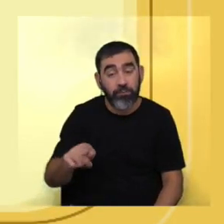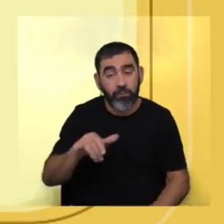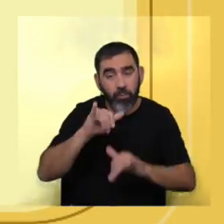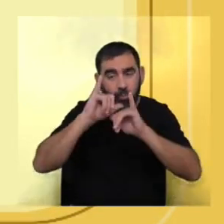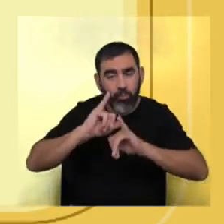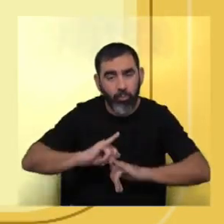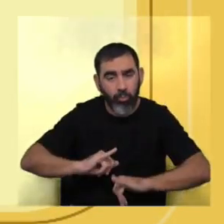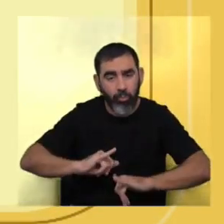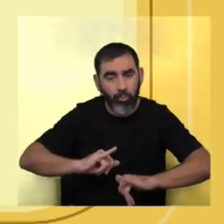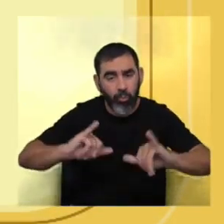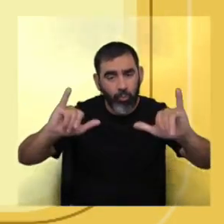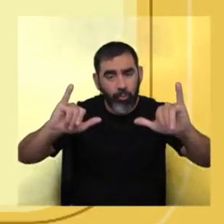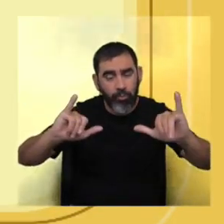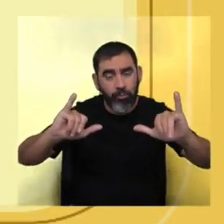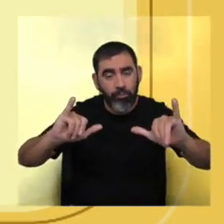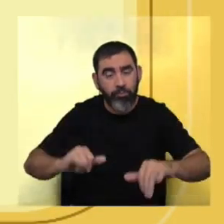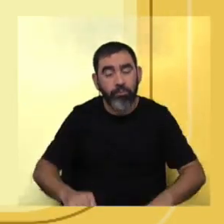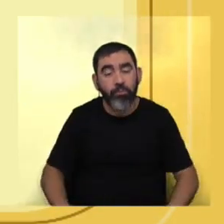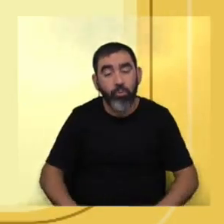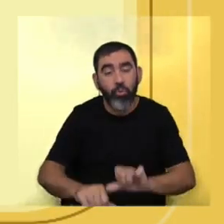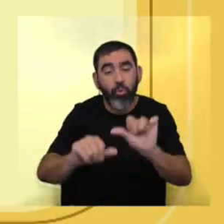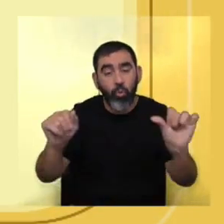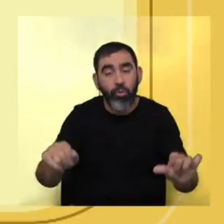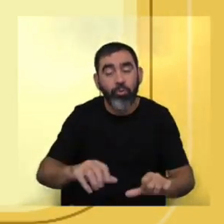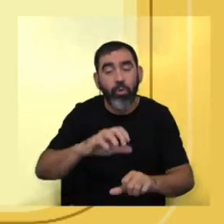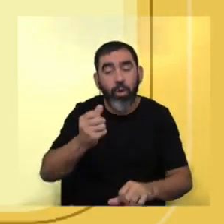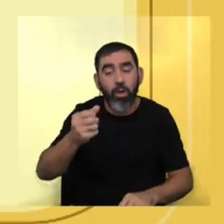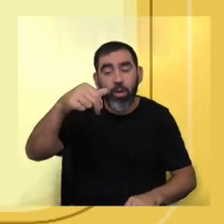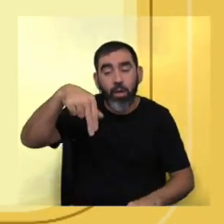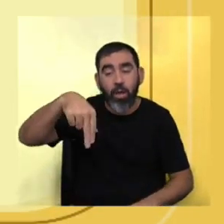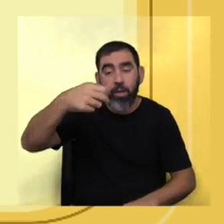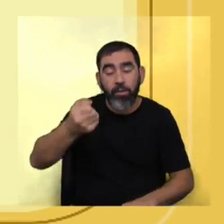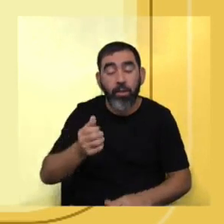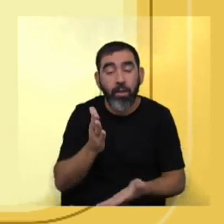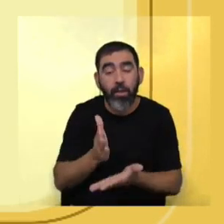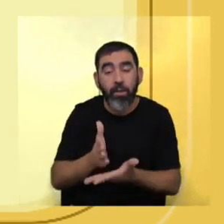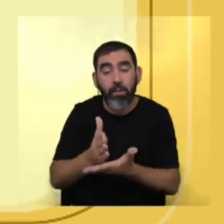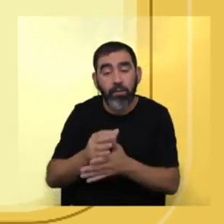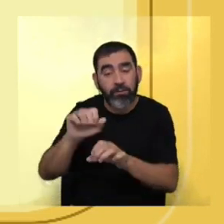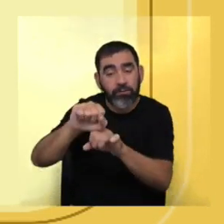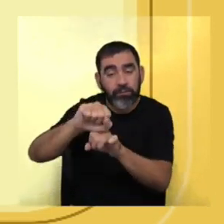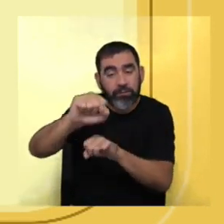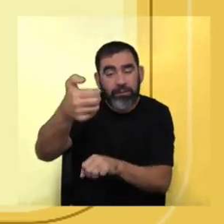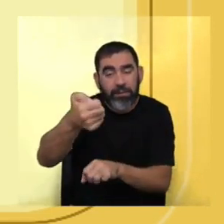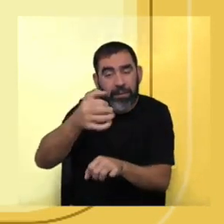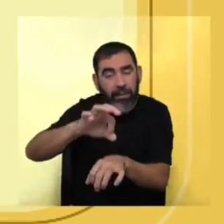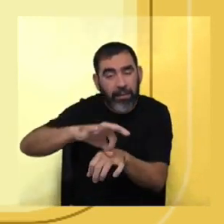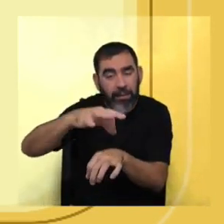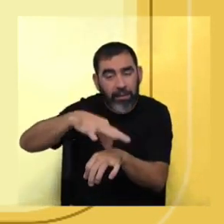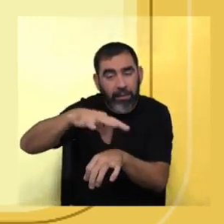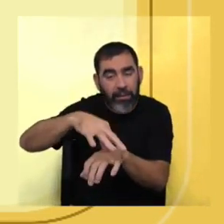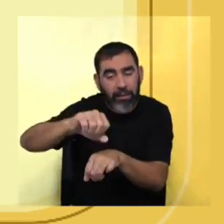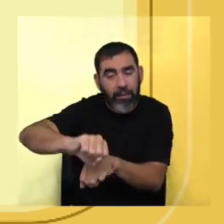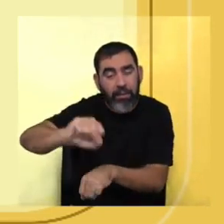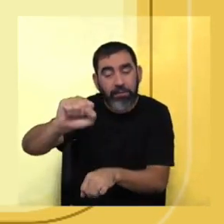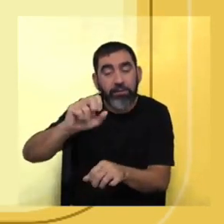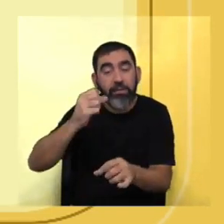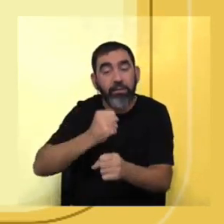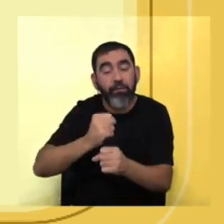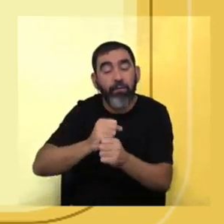publicamos porque lo realizó Ana Arrobarrena, ella es estudiante de doctorado, está por recibirse, trabaja en INIA Salto